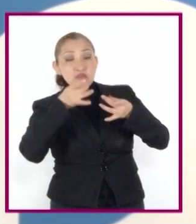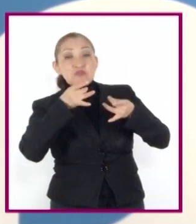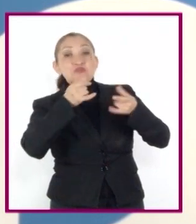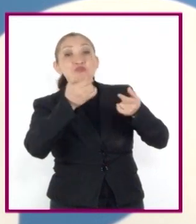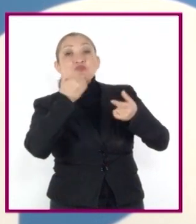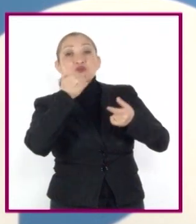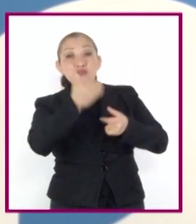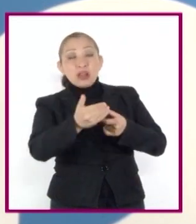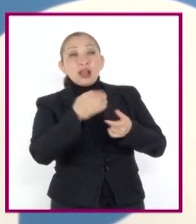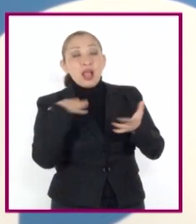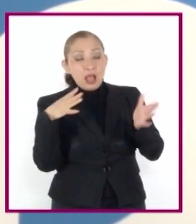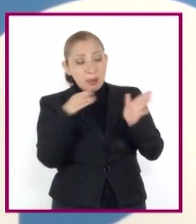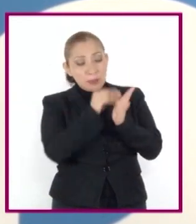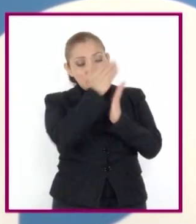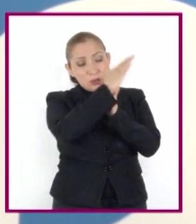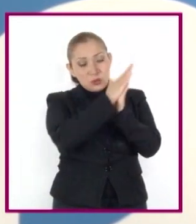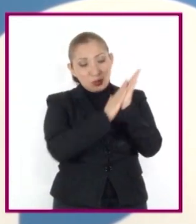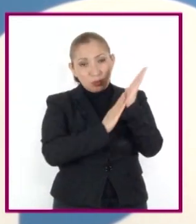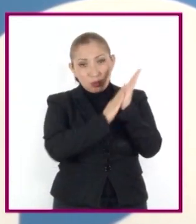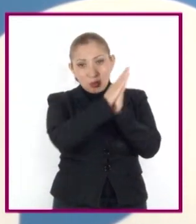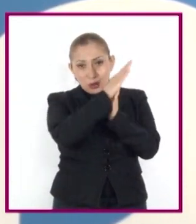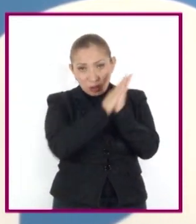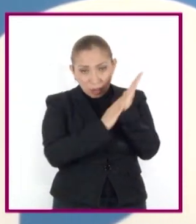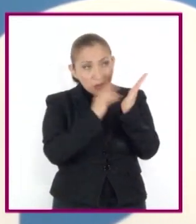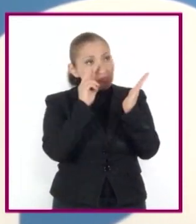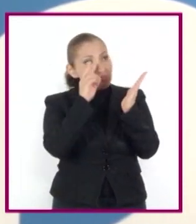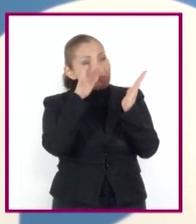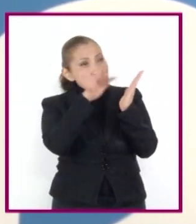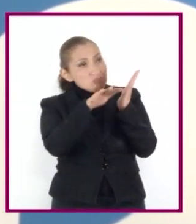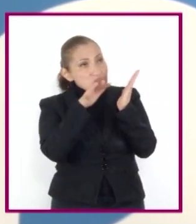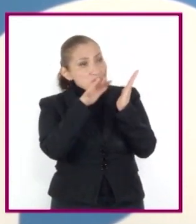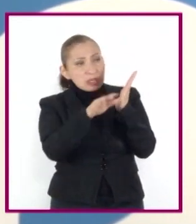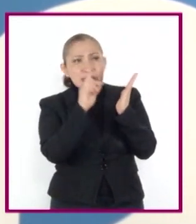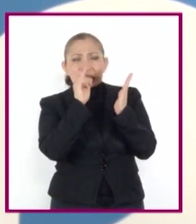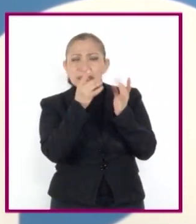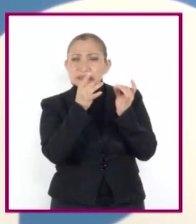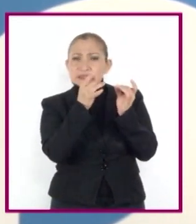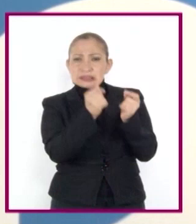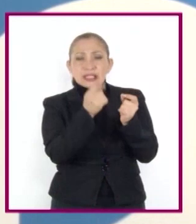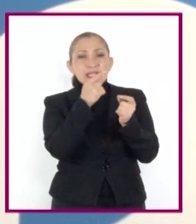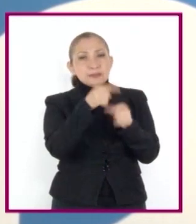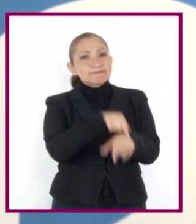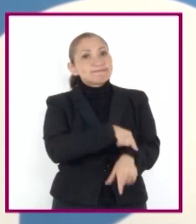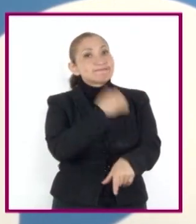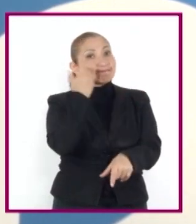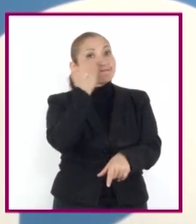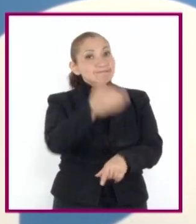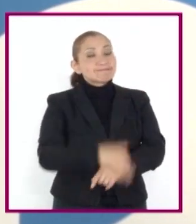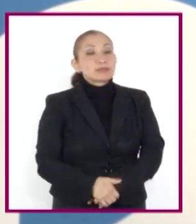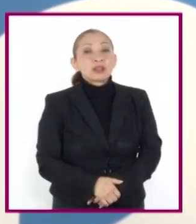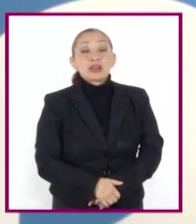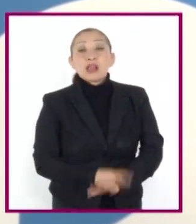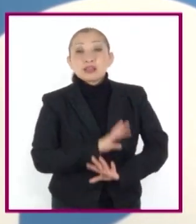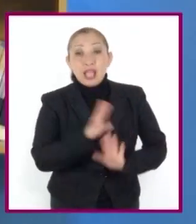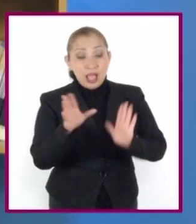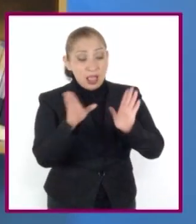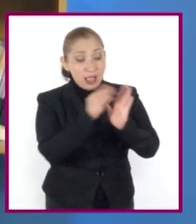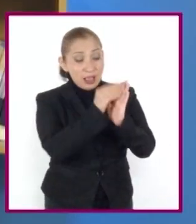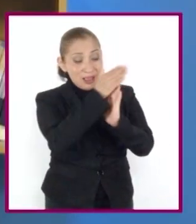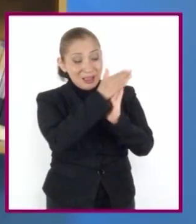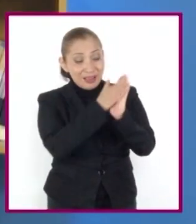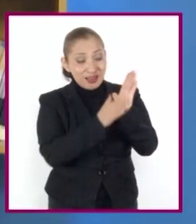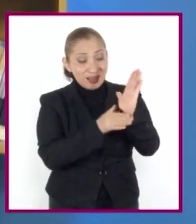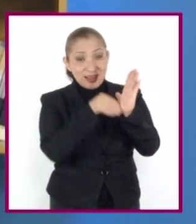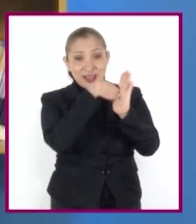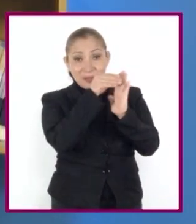calidad, adherido a la superficie, atractivo, de una gran calidad y durable. Una vez adheridas a la